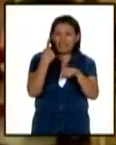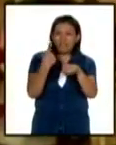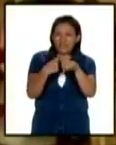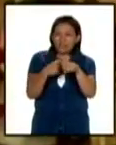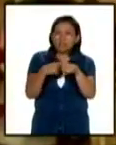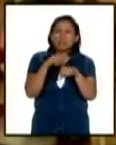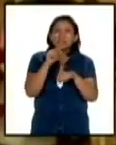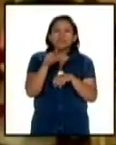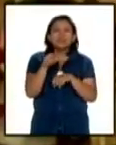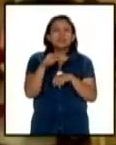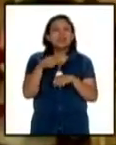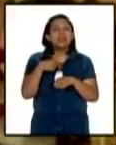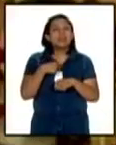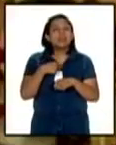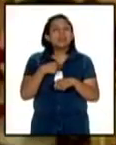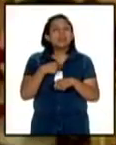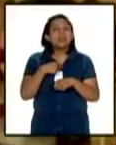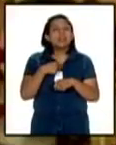agarró